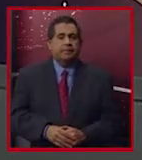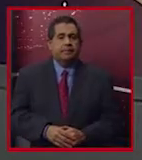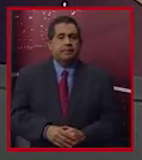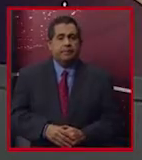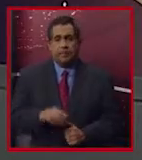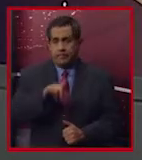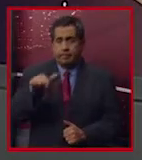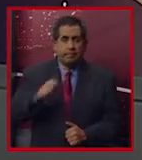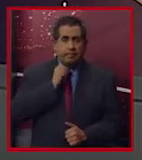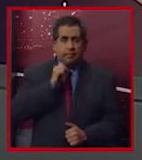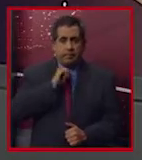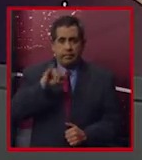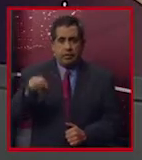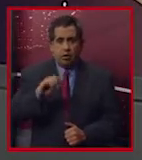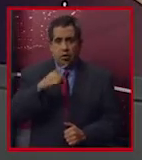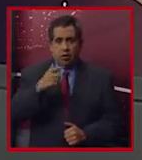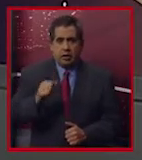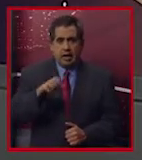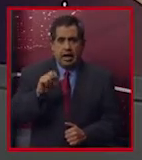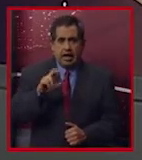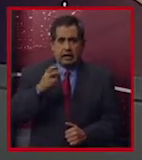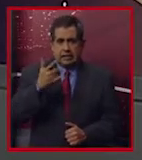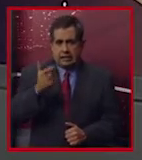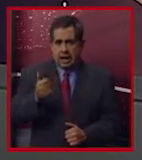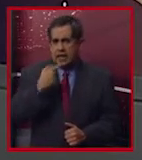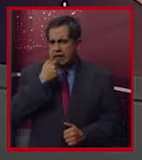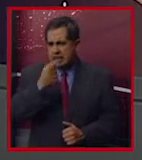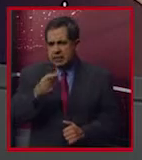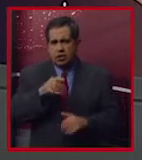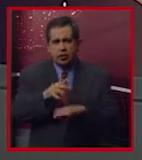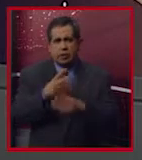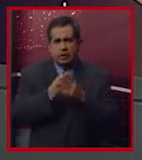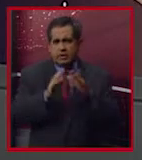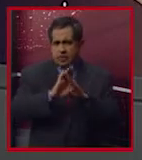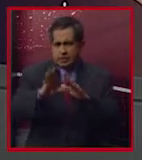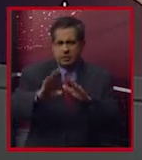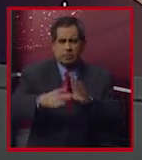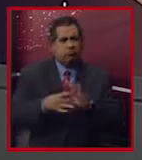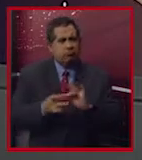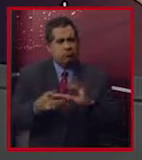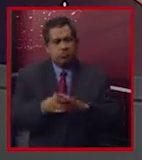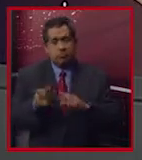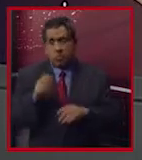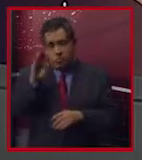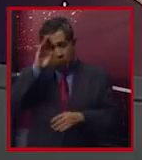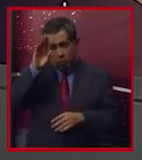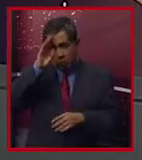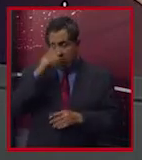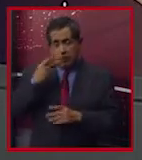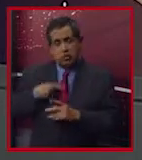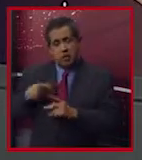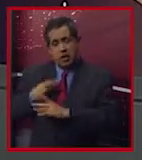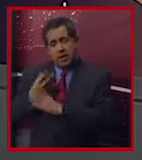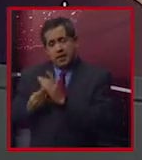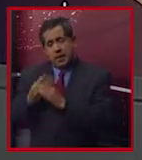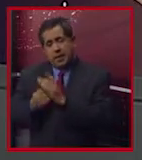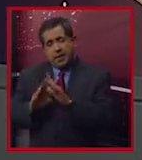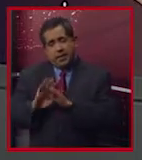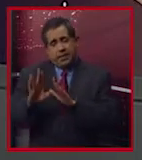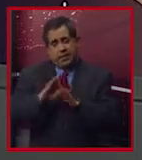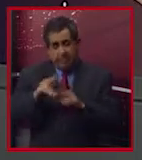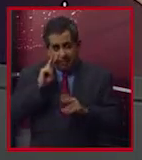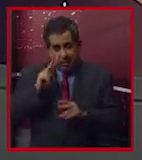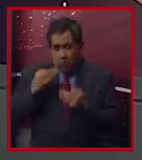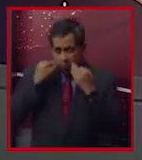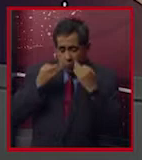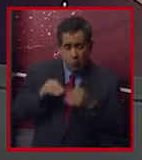En su intervención, el senador Jorge Arechiga Ávila abordó el tema migratorio, señalando que los altos índices de migración irregular que se presentan en